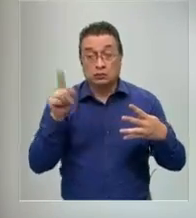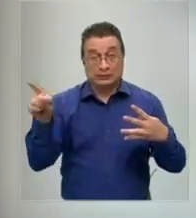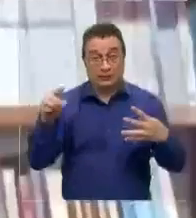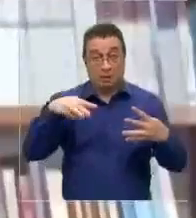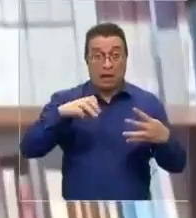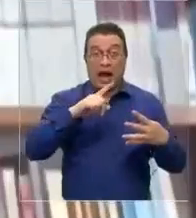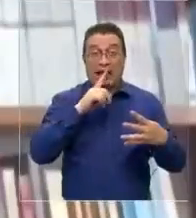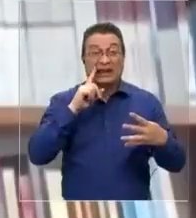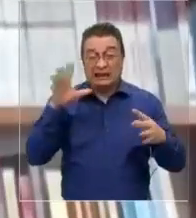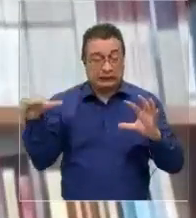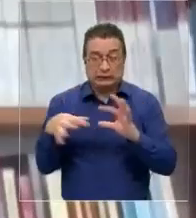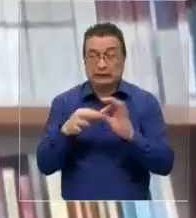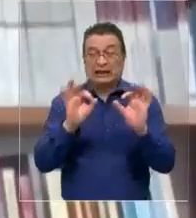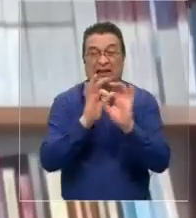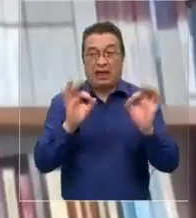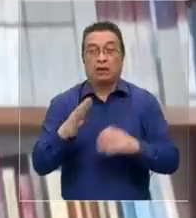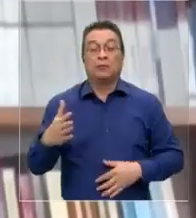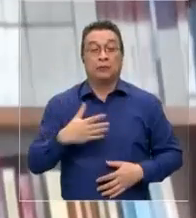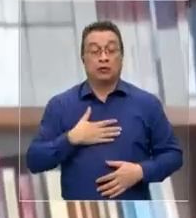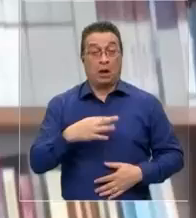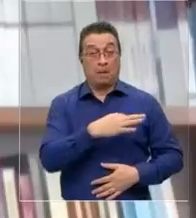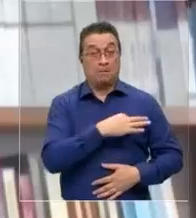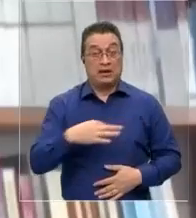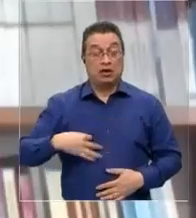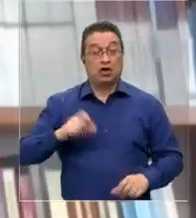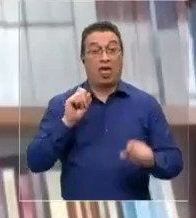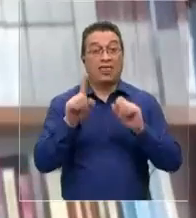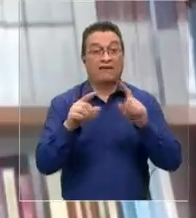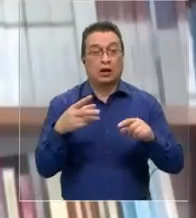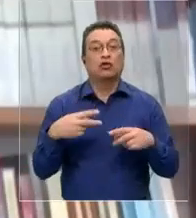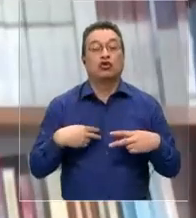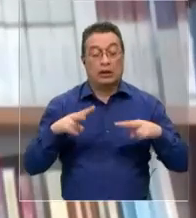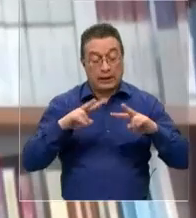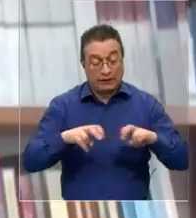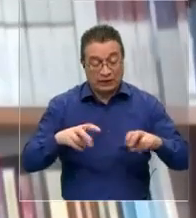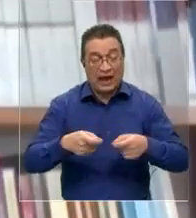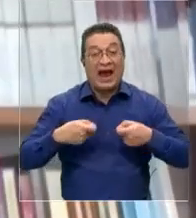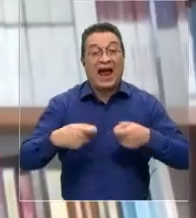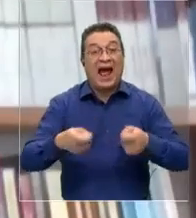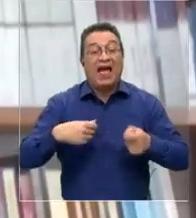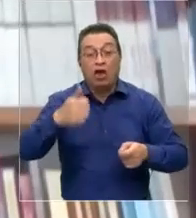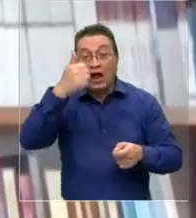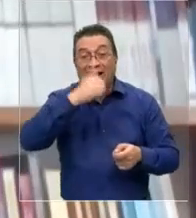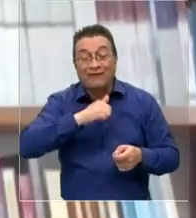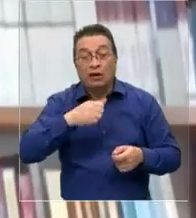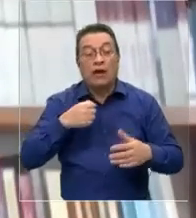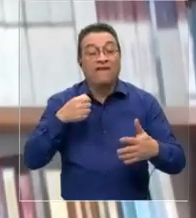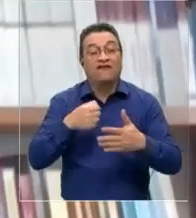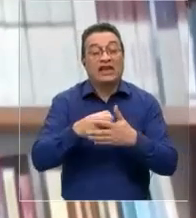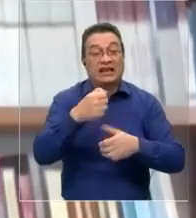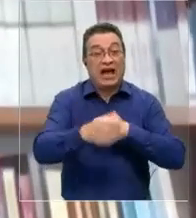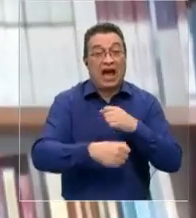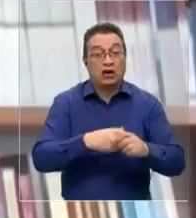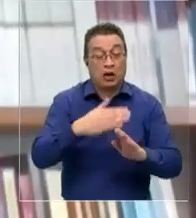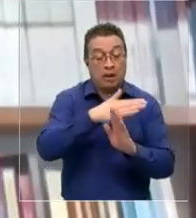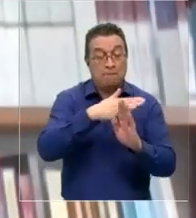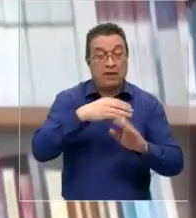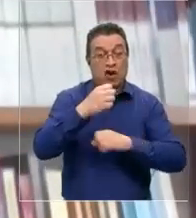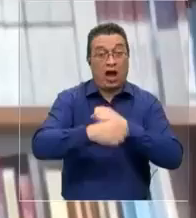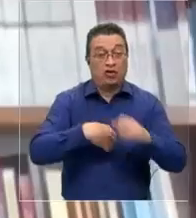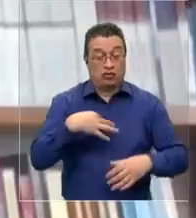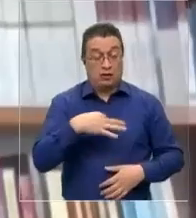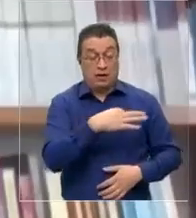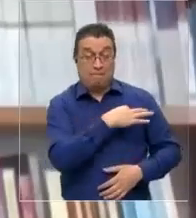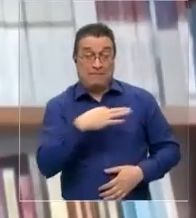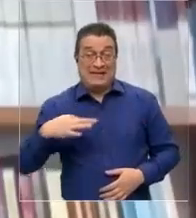está en ninguno. A mí como ministro de Defensa me tocó revisar los gastos reservados del año que, de fin del año y del medio año que me tocó como